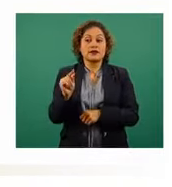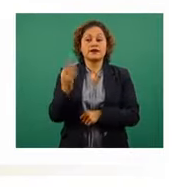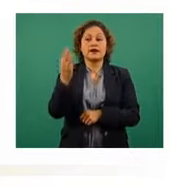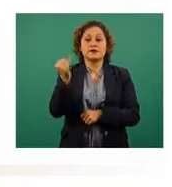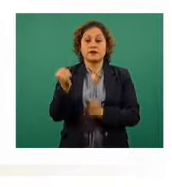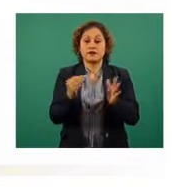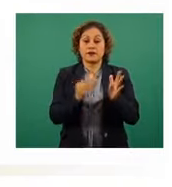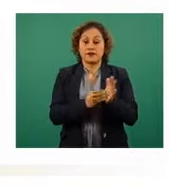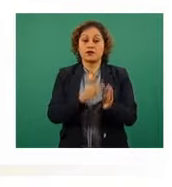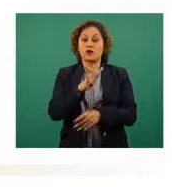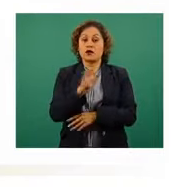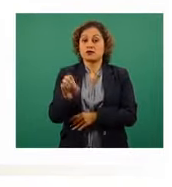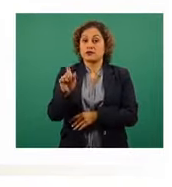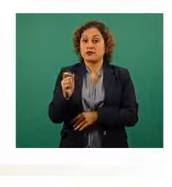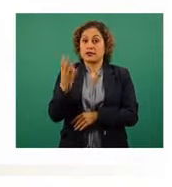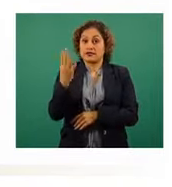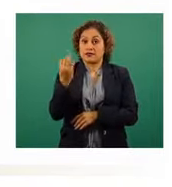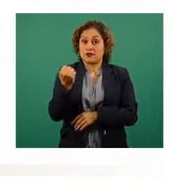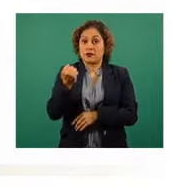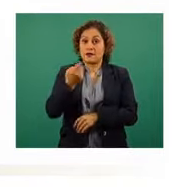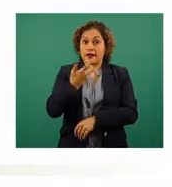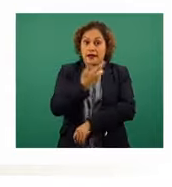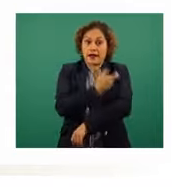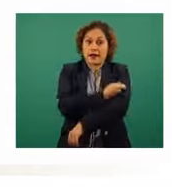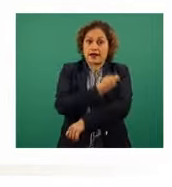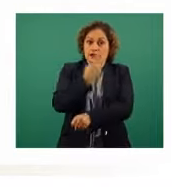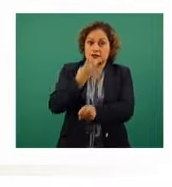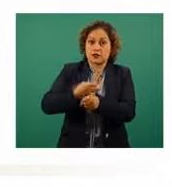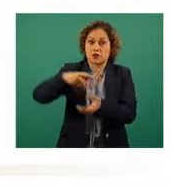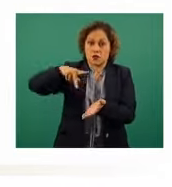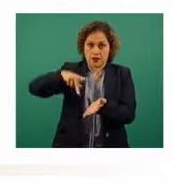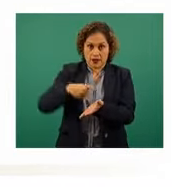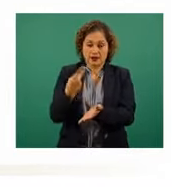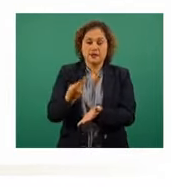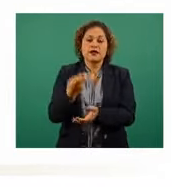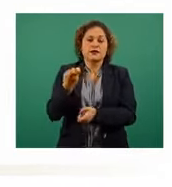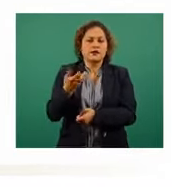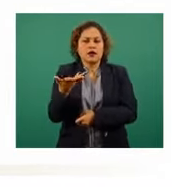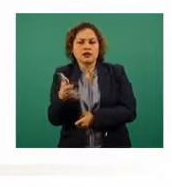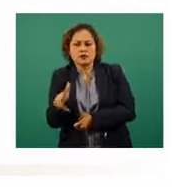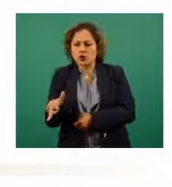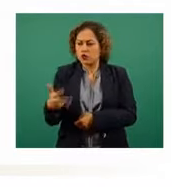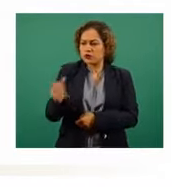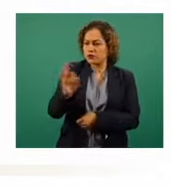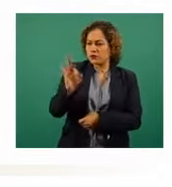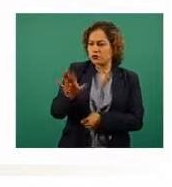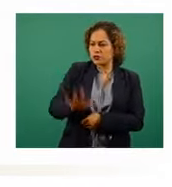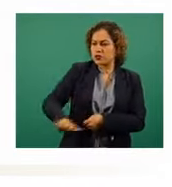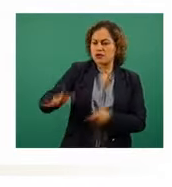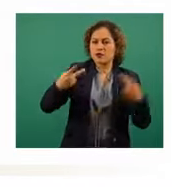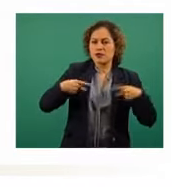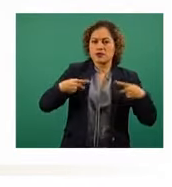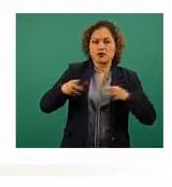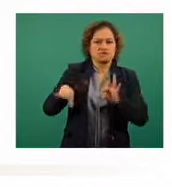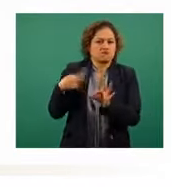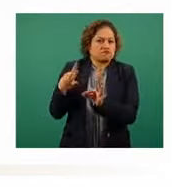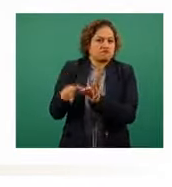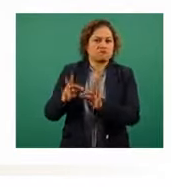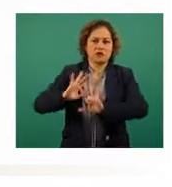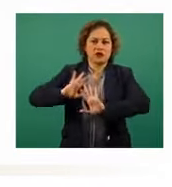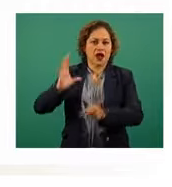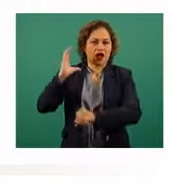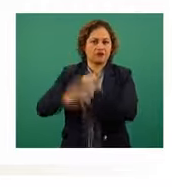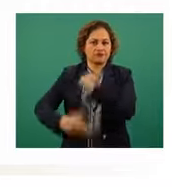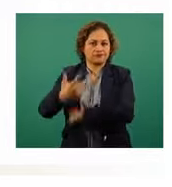79.429 segundas dosis. Esto es 13% de las personas ya tienen el esquema completo. Recordar que el plan